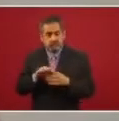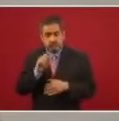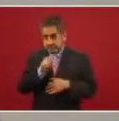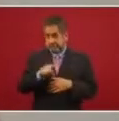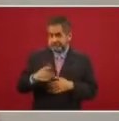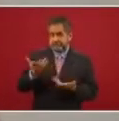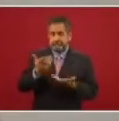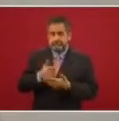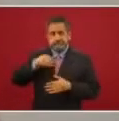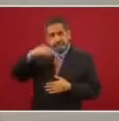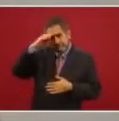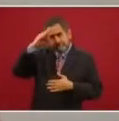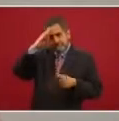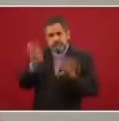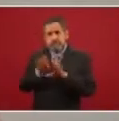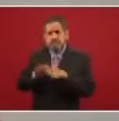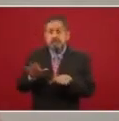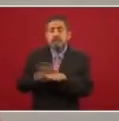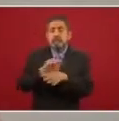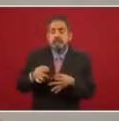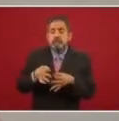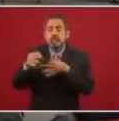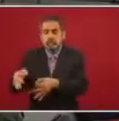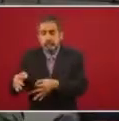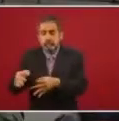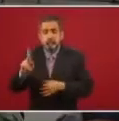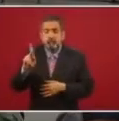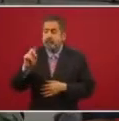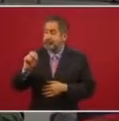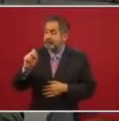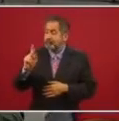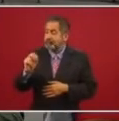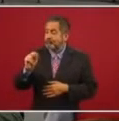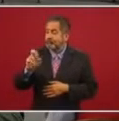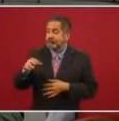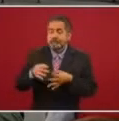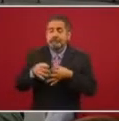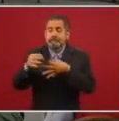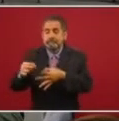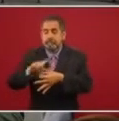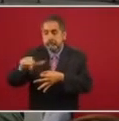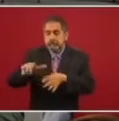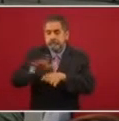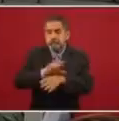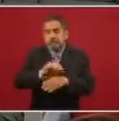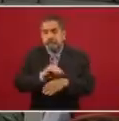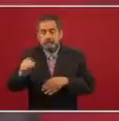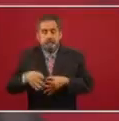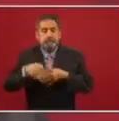mismos encontrar la manera de posponerlo me estoy anticipando en escencia estoy comentando lo que comentará el secretario torruco